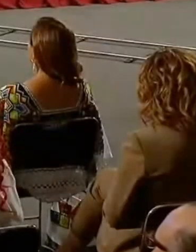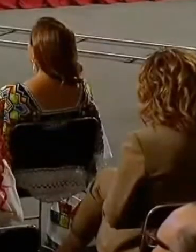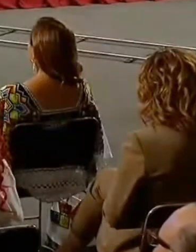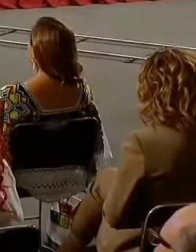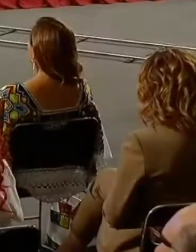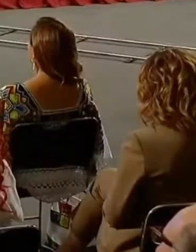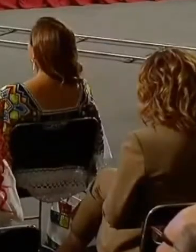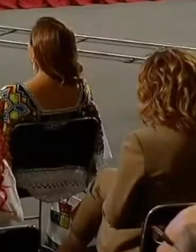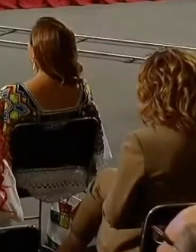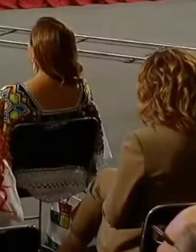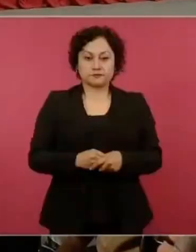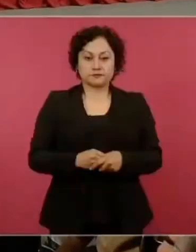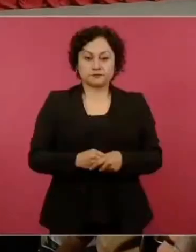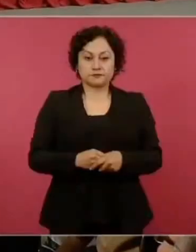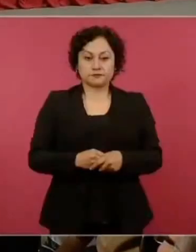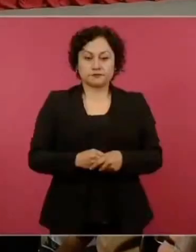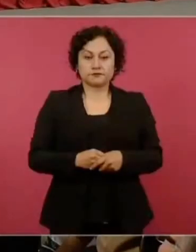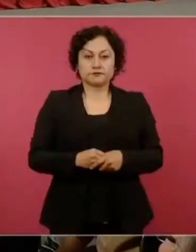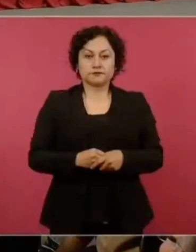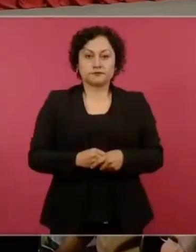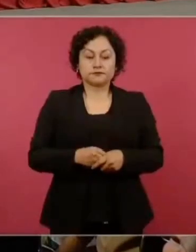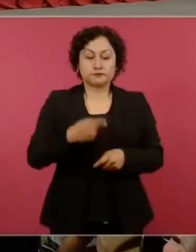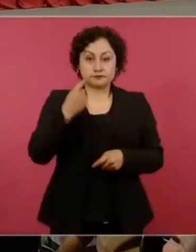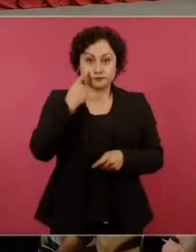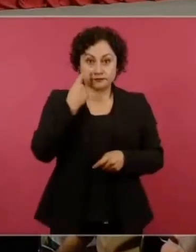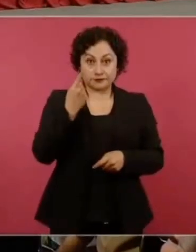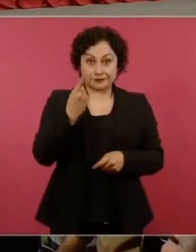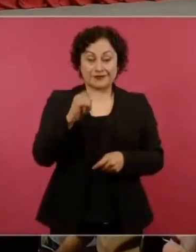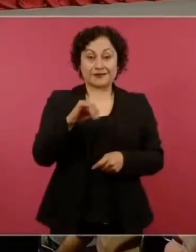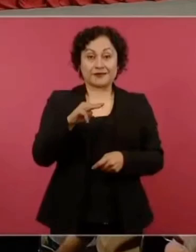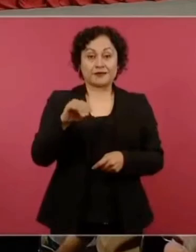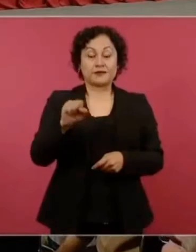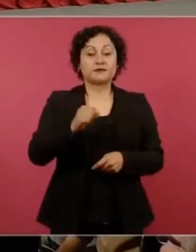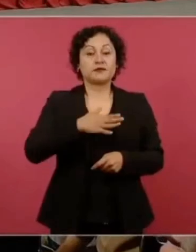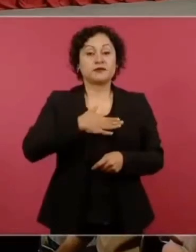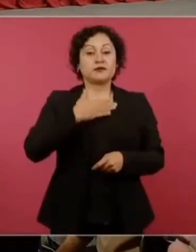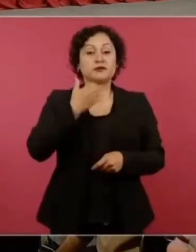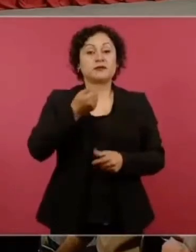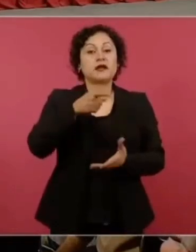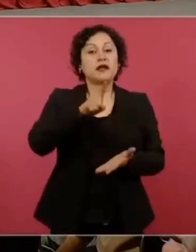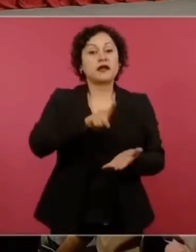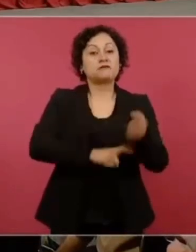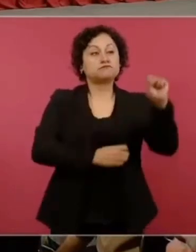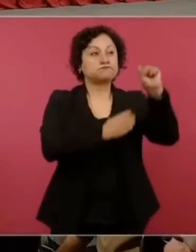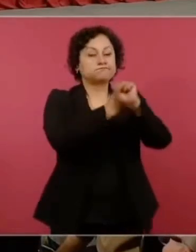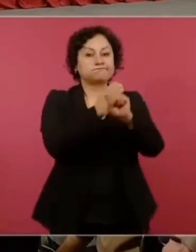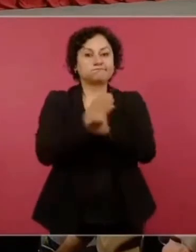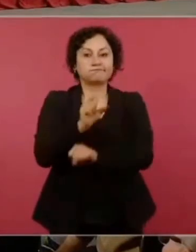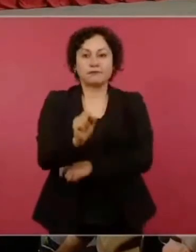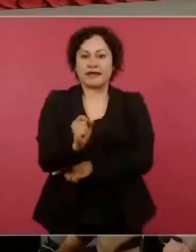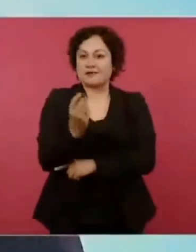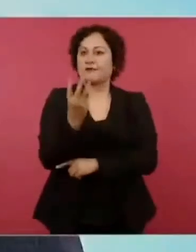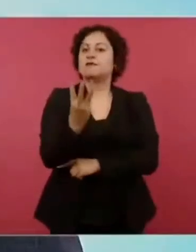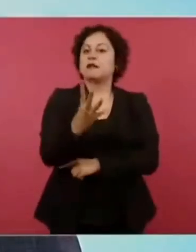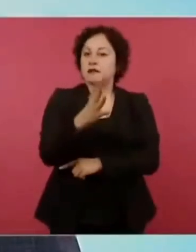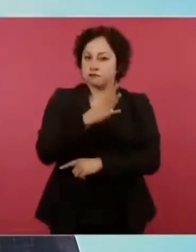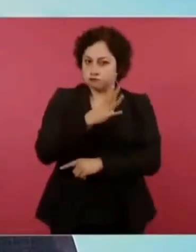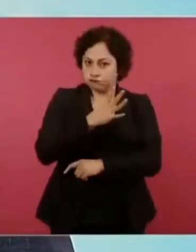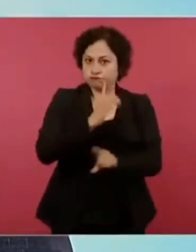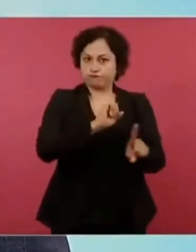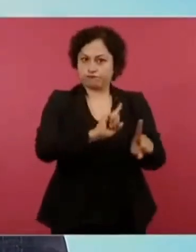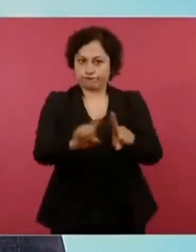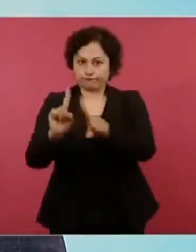con 11.913 centros de salud en los 23 estados para poder llevar a cabo